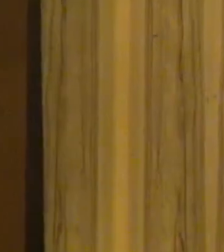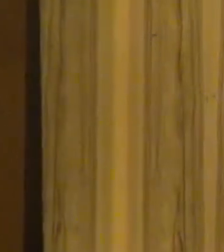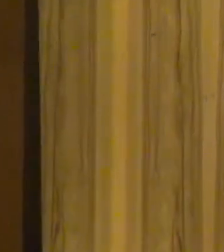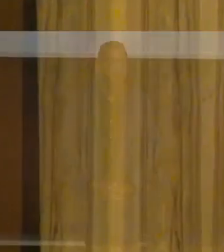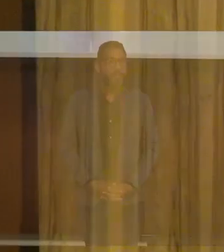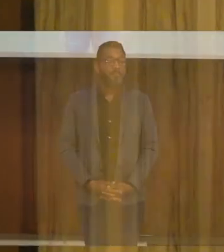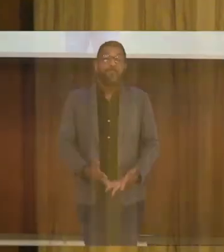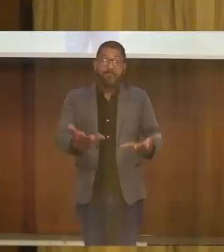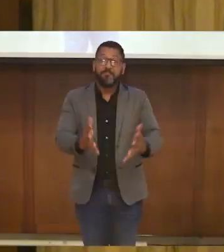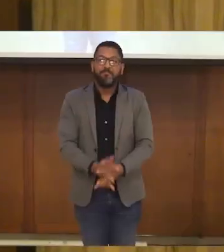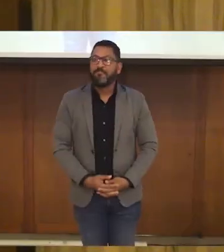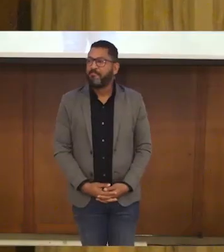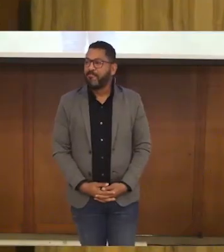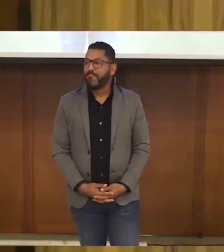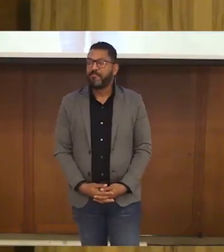Bueno,